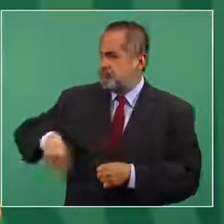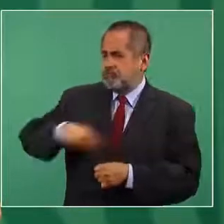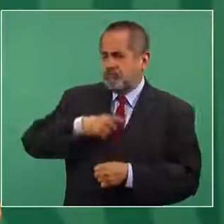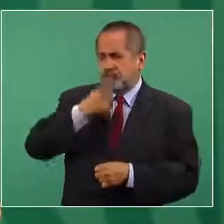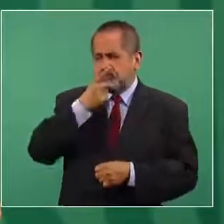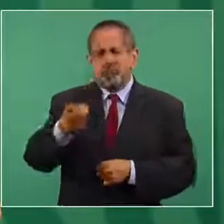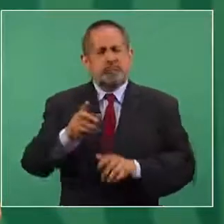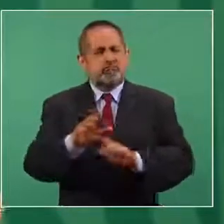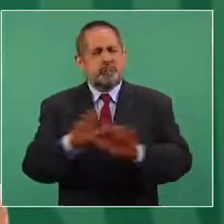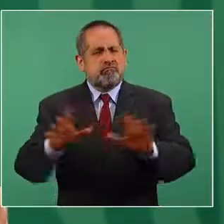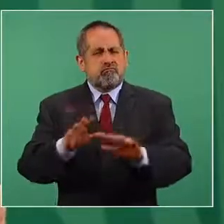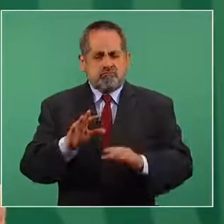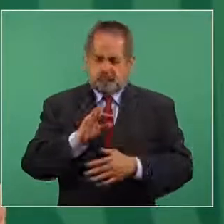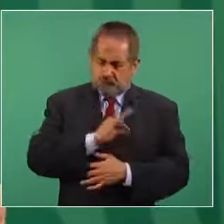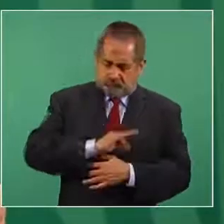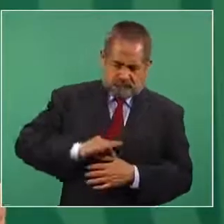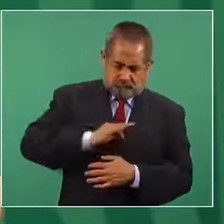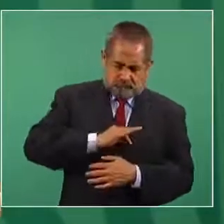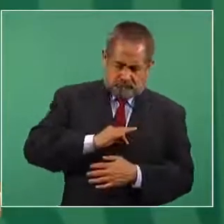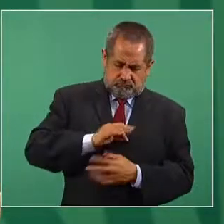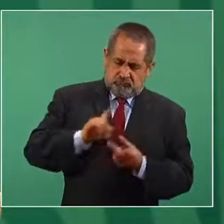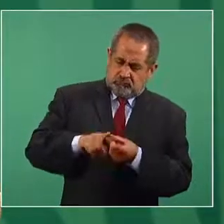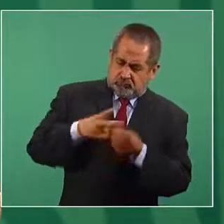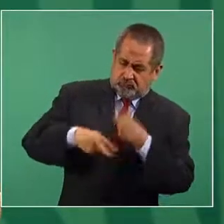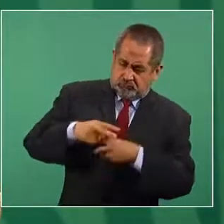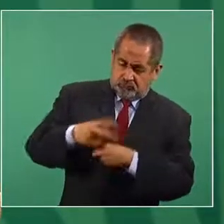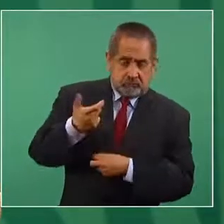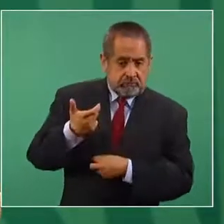que la felicidad no es lo material,